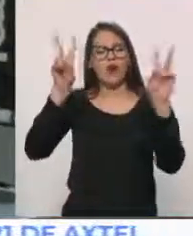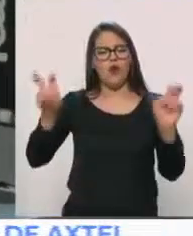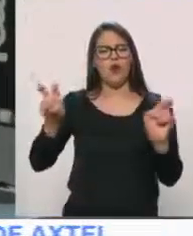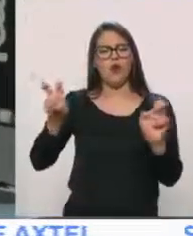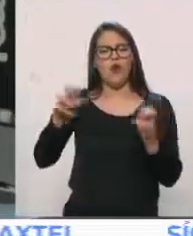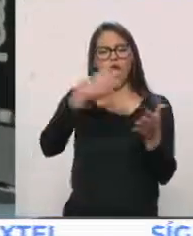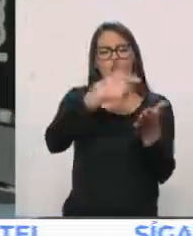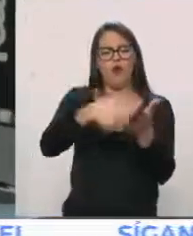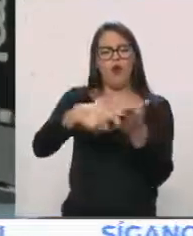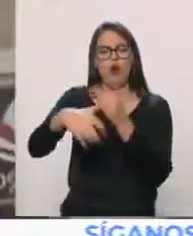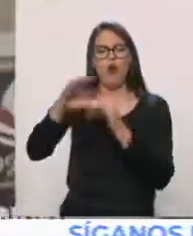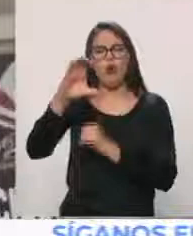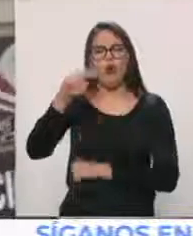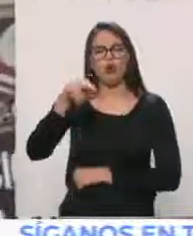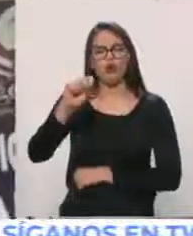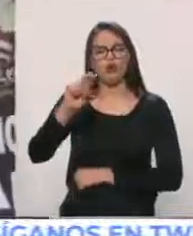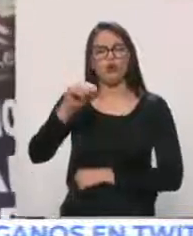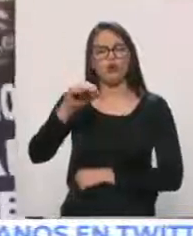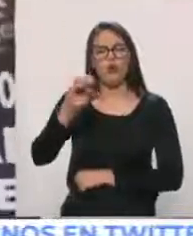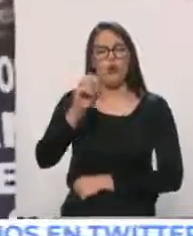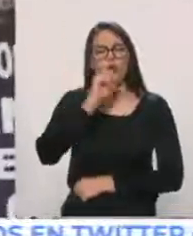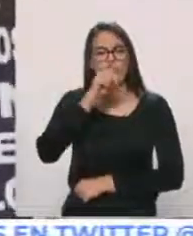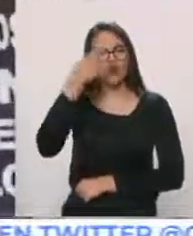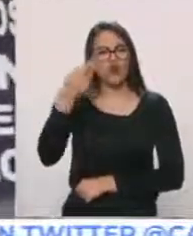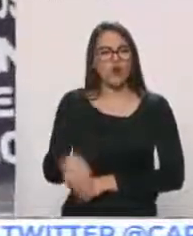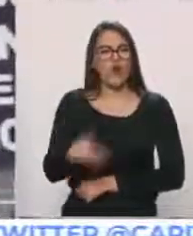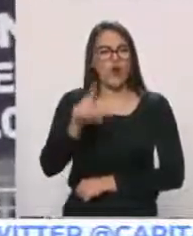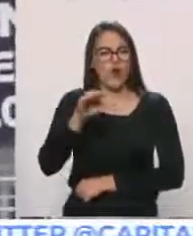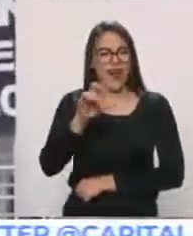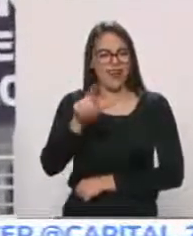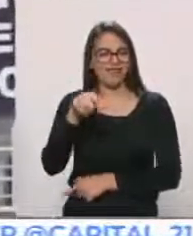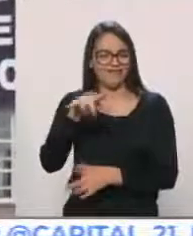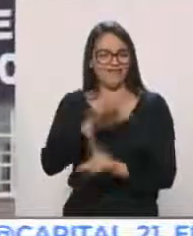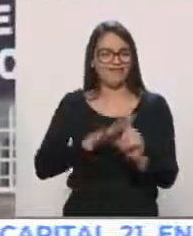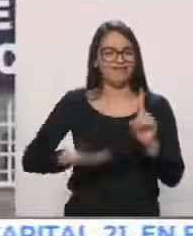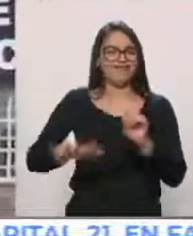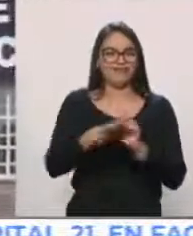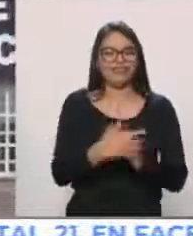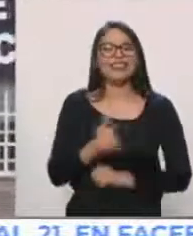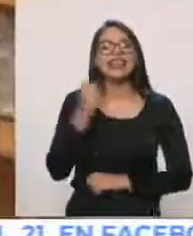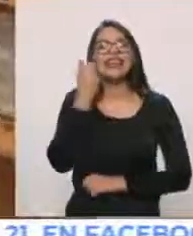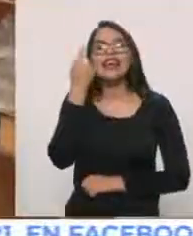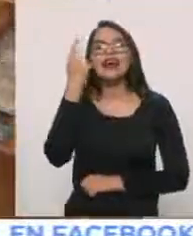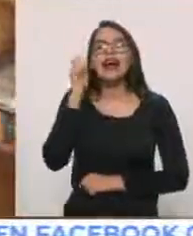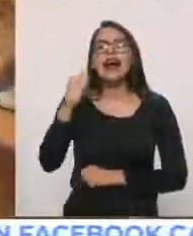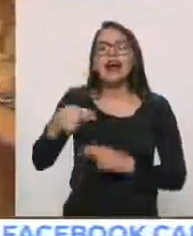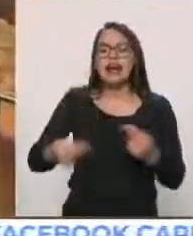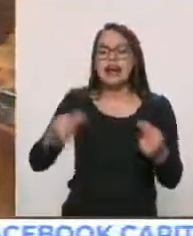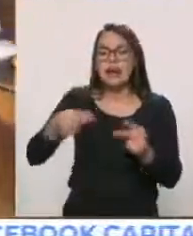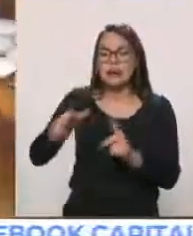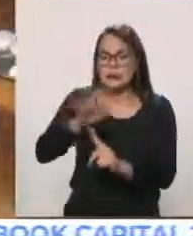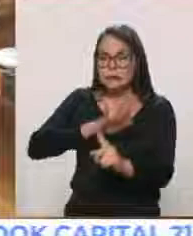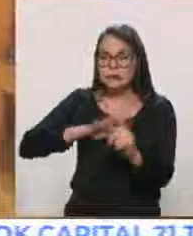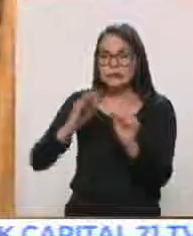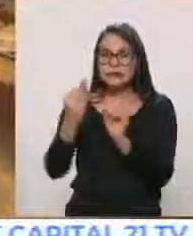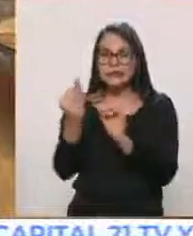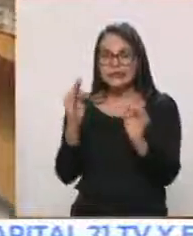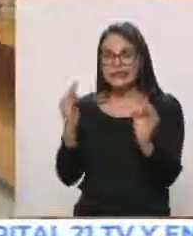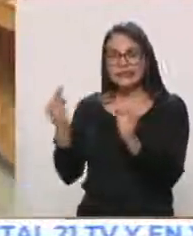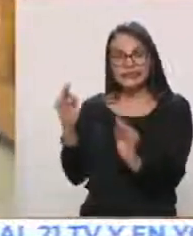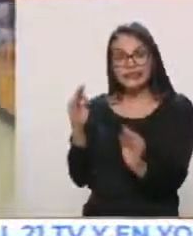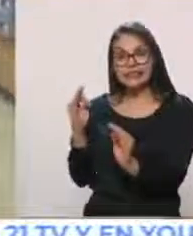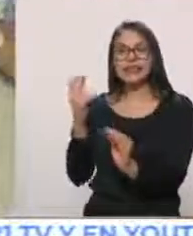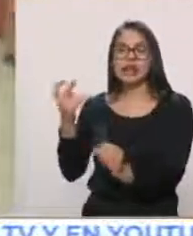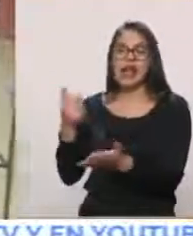crisis sanitaria por coronavirus, busca acercar a los consumidores a los pequeños negocios cercanos a su entorno.